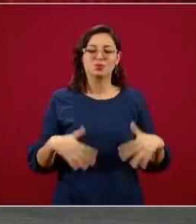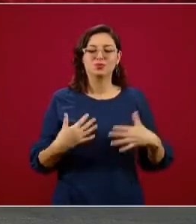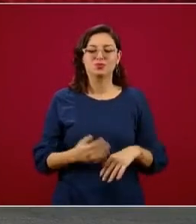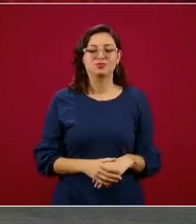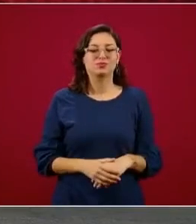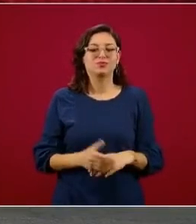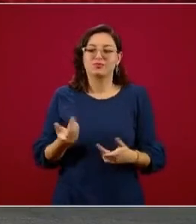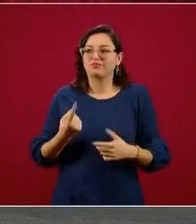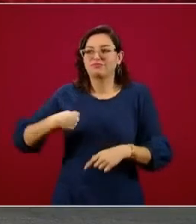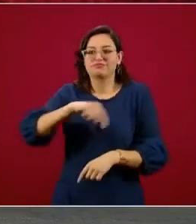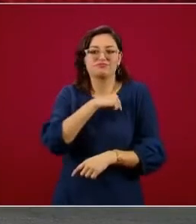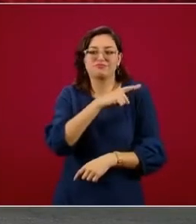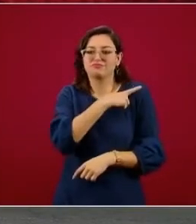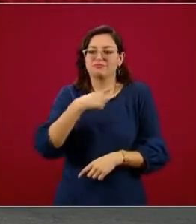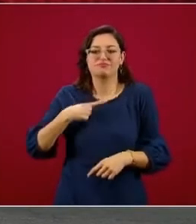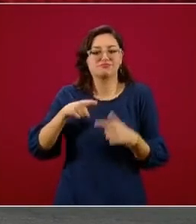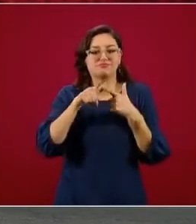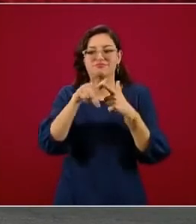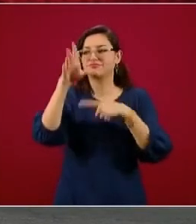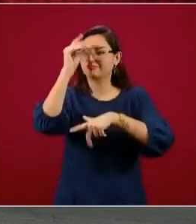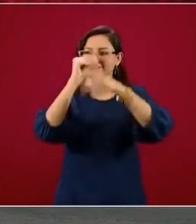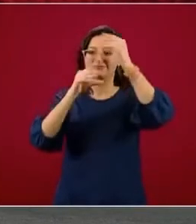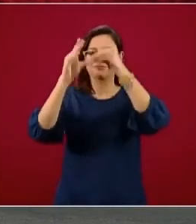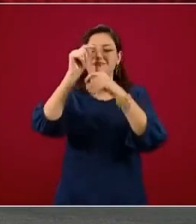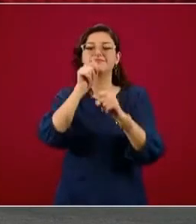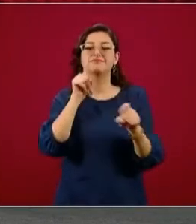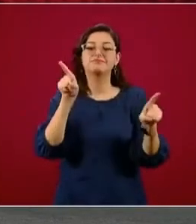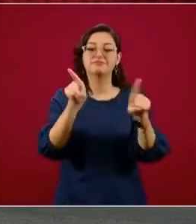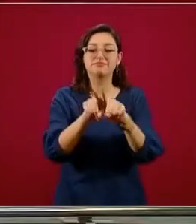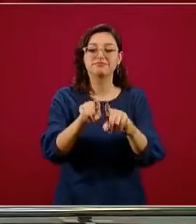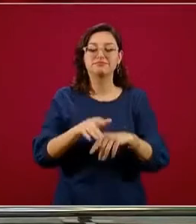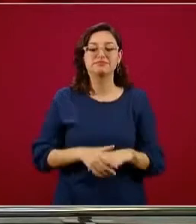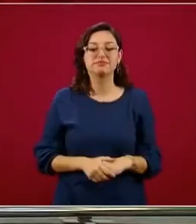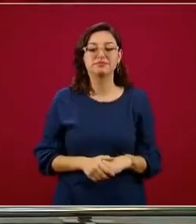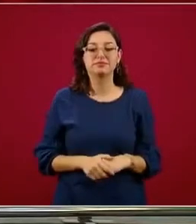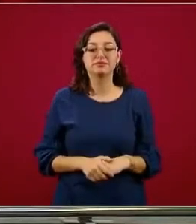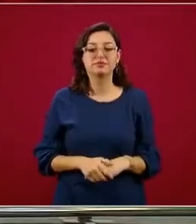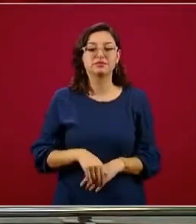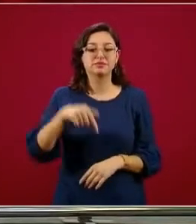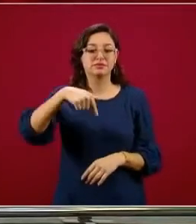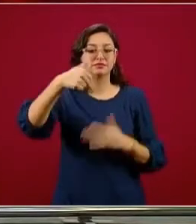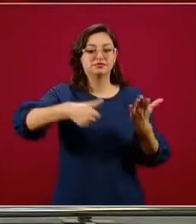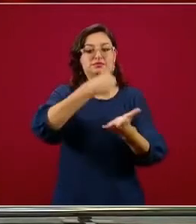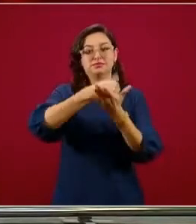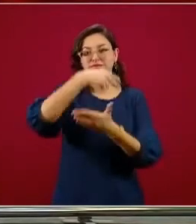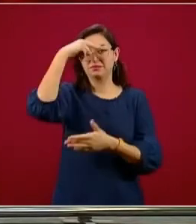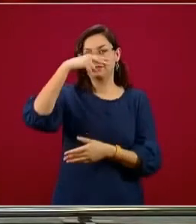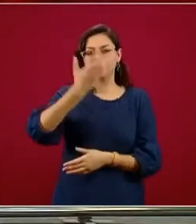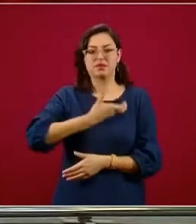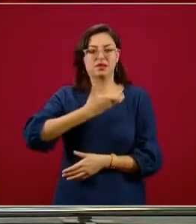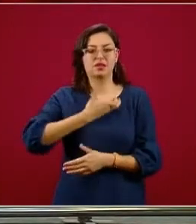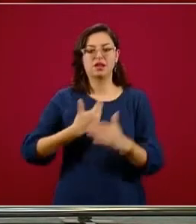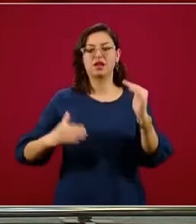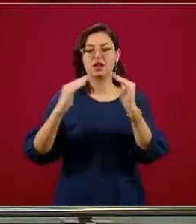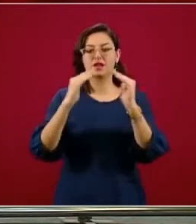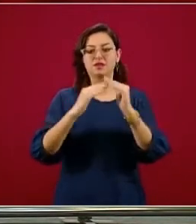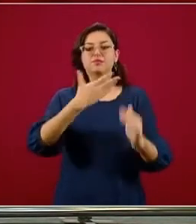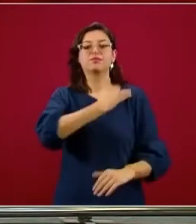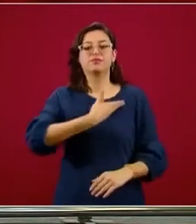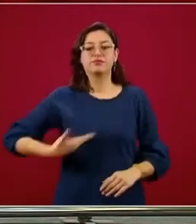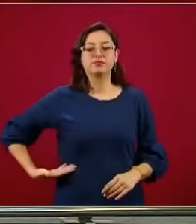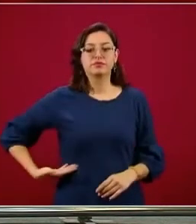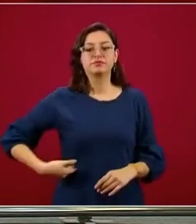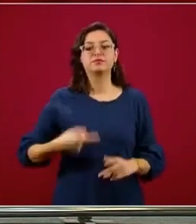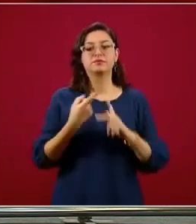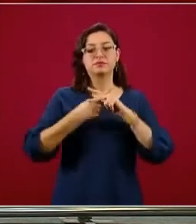lo que hay que aprender. Y vamos a iniciar, estamos en la Ciudad de México, estamos en el Palacio Nacional de México y vamos a